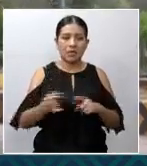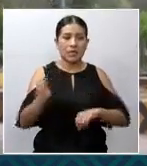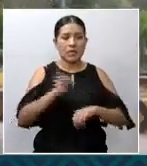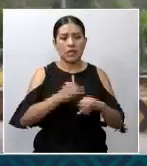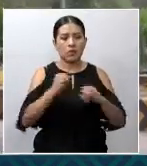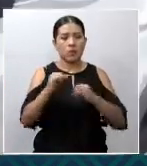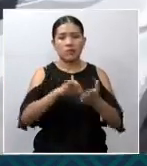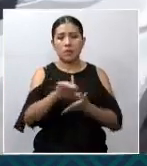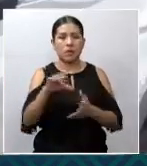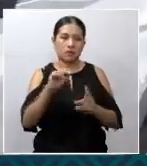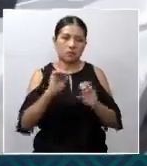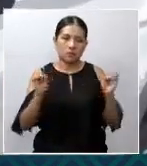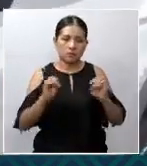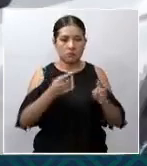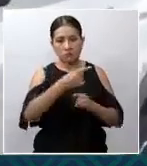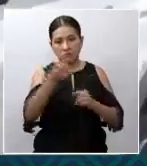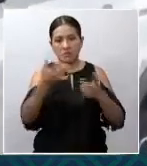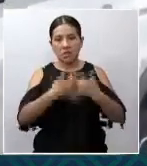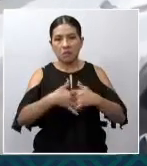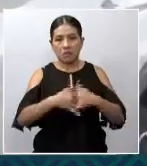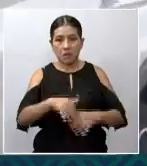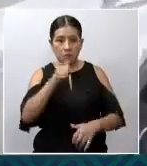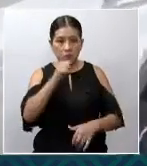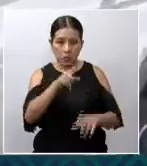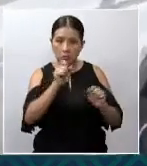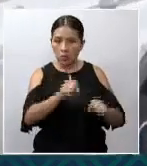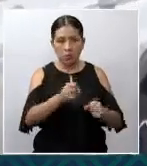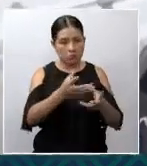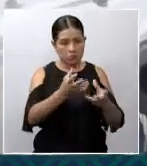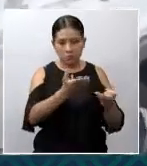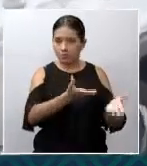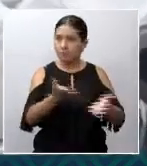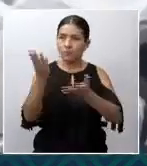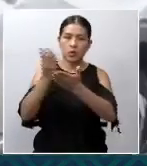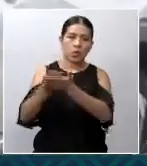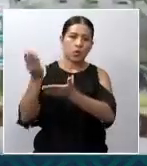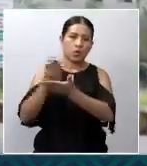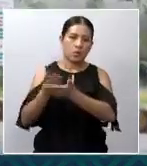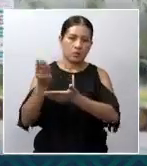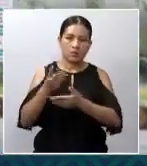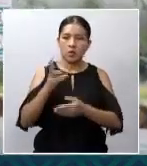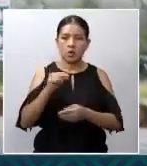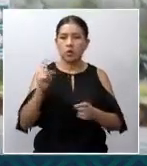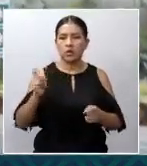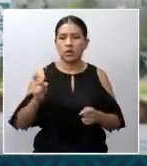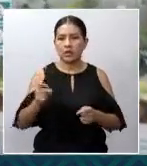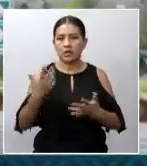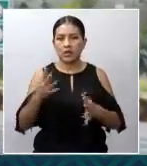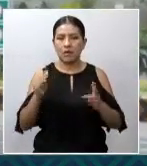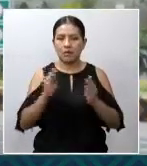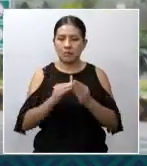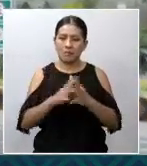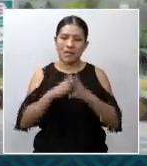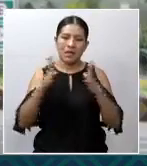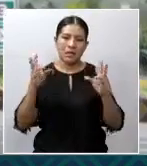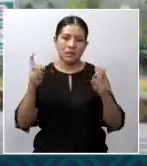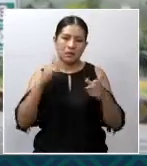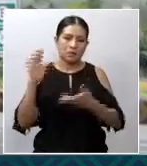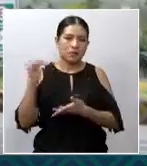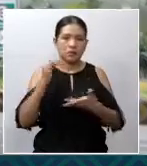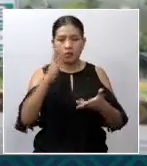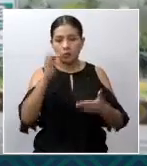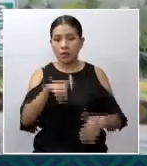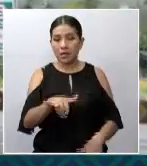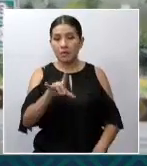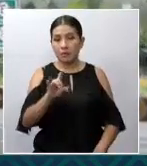las empresas privadas también puedan entrar en el negocio sin aumentar los volúmenes de internación, tomando en cuenta que